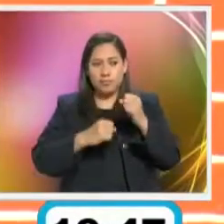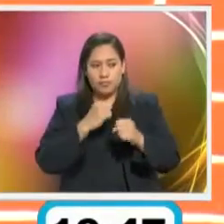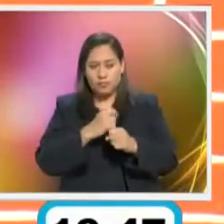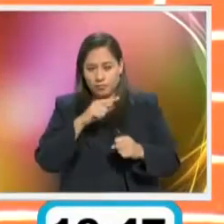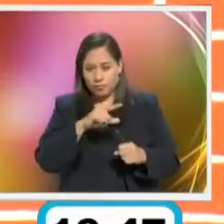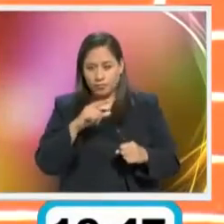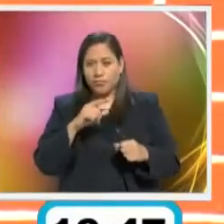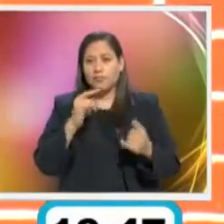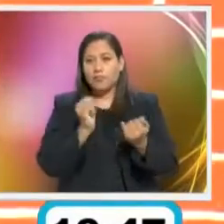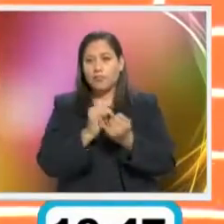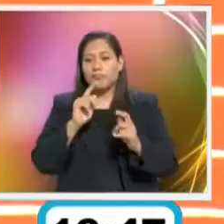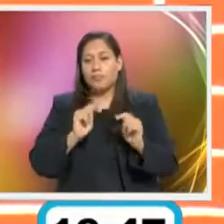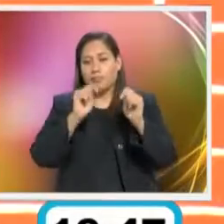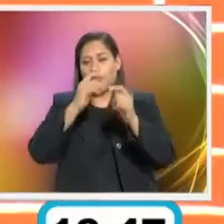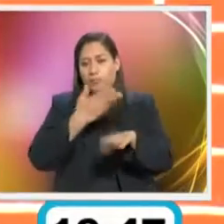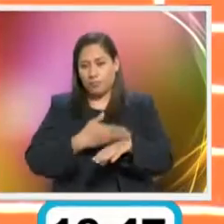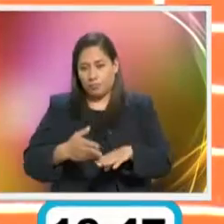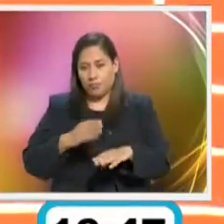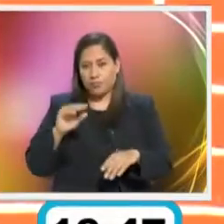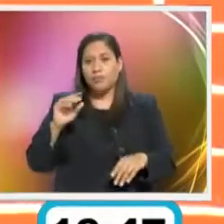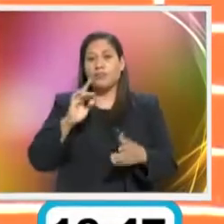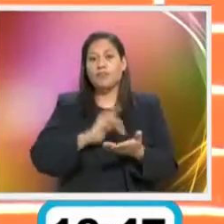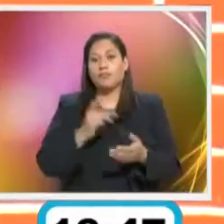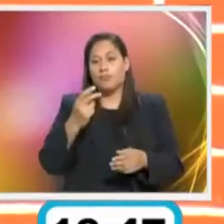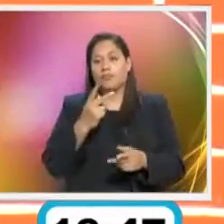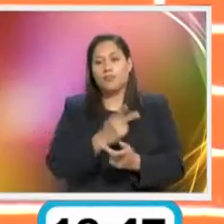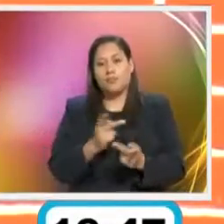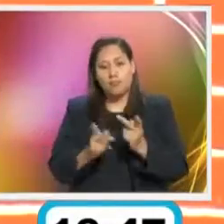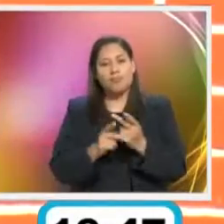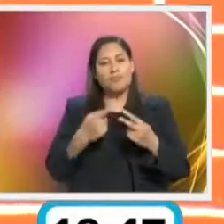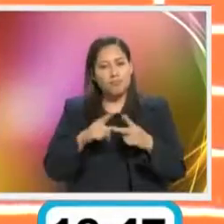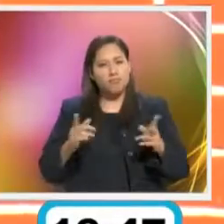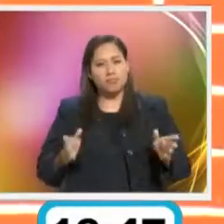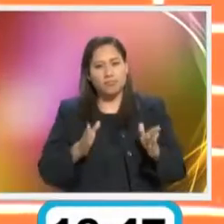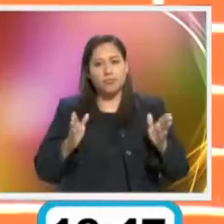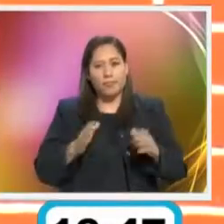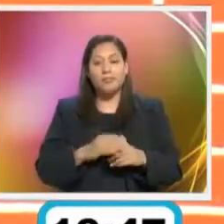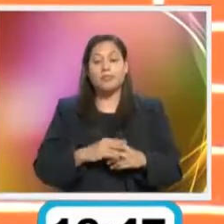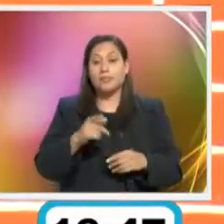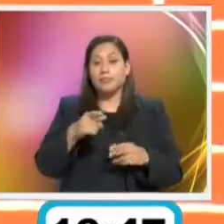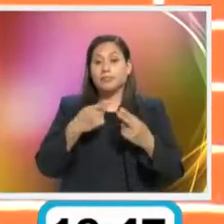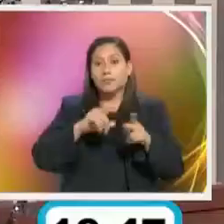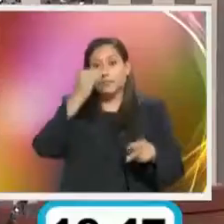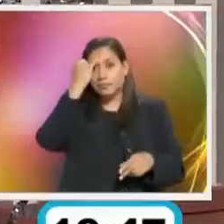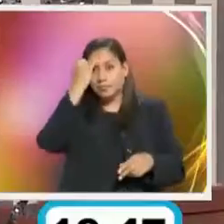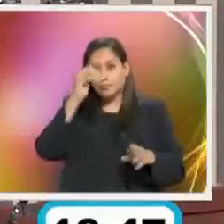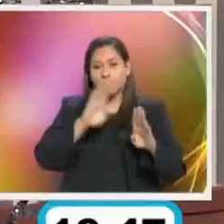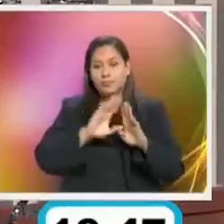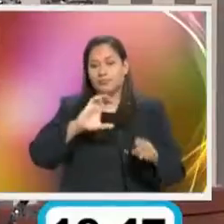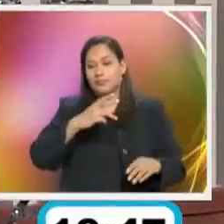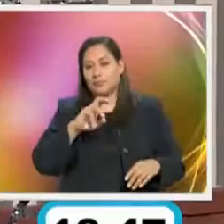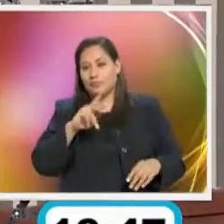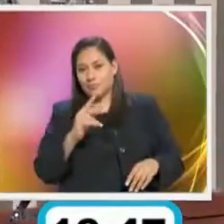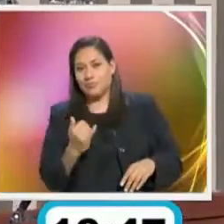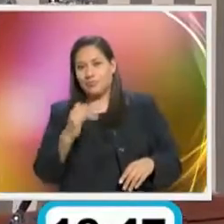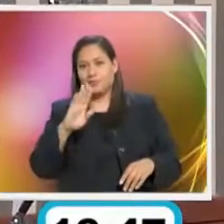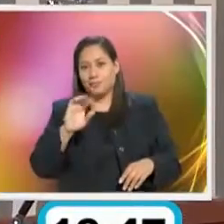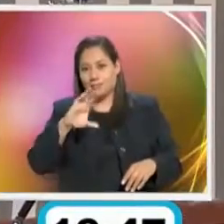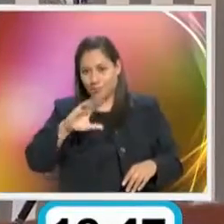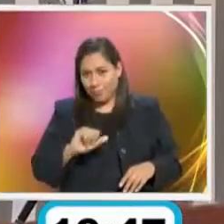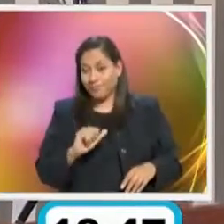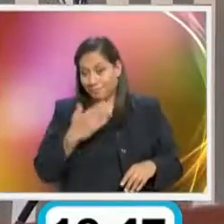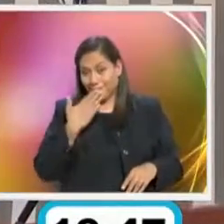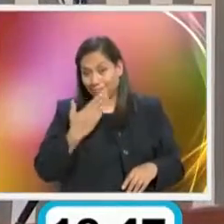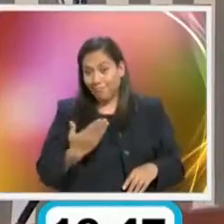gira nacional, y pues bueno, gracias a todo eso fue que el proyecto se empezó a impulsar e impulsar. Y de ahí nació la idea entonces de Shaky Bomba. De Shaky Bomba, así es. Muy sí.